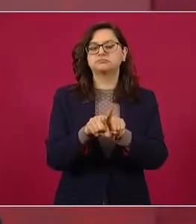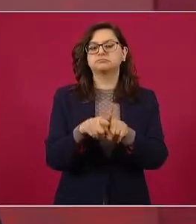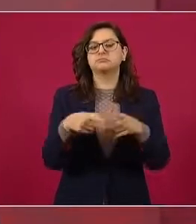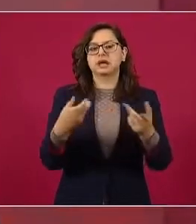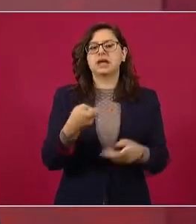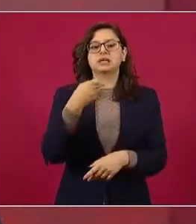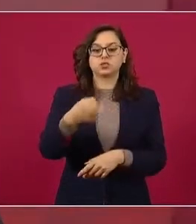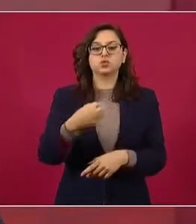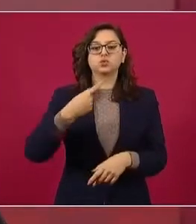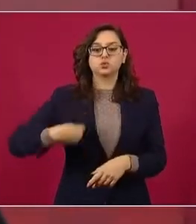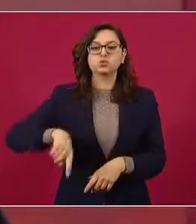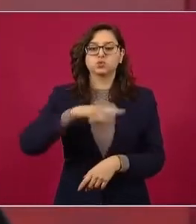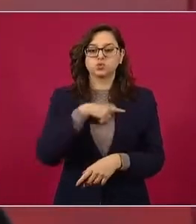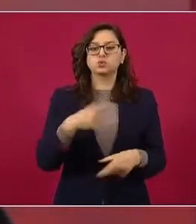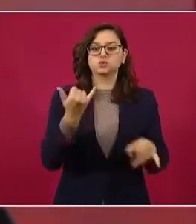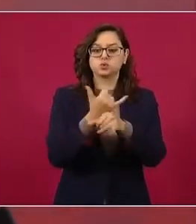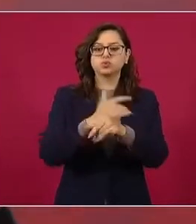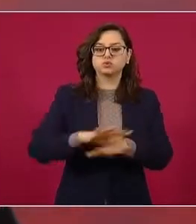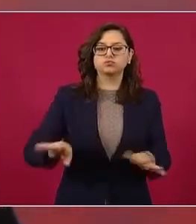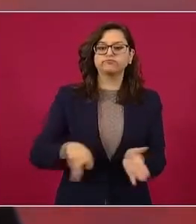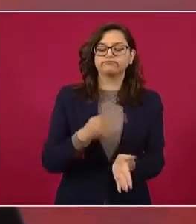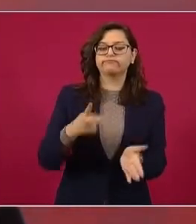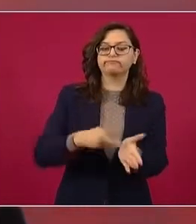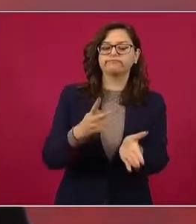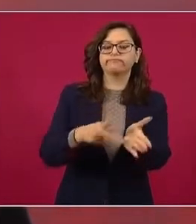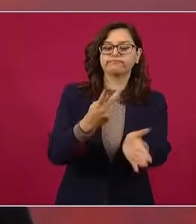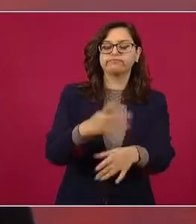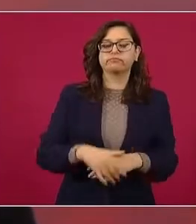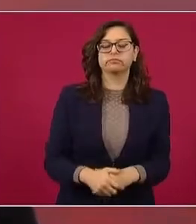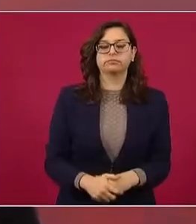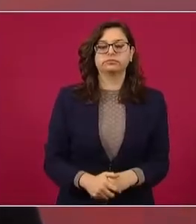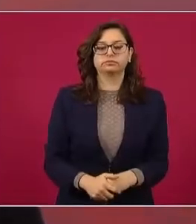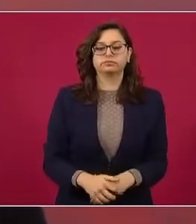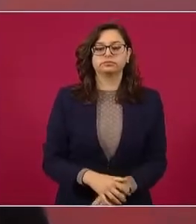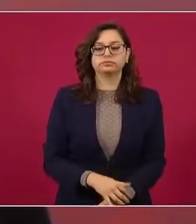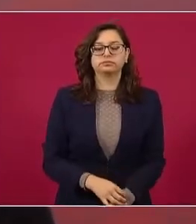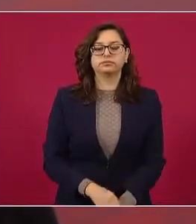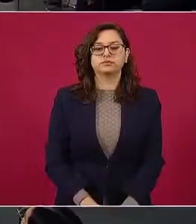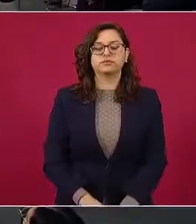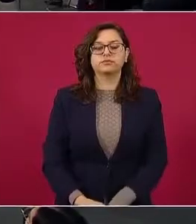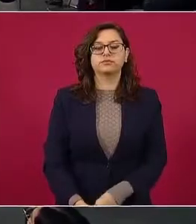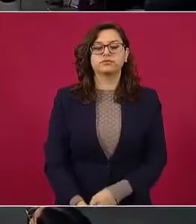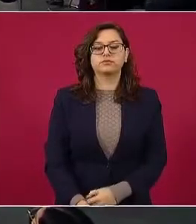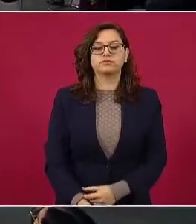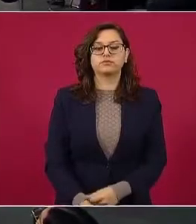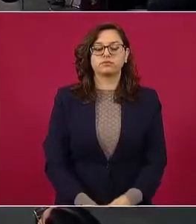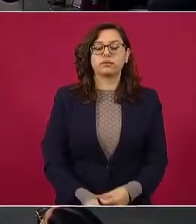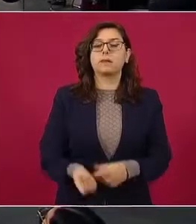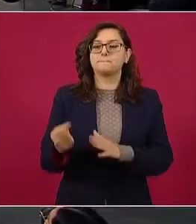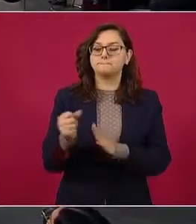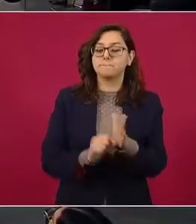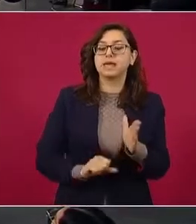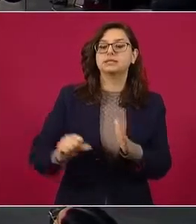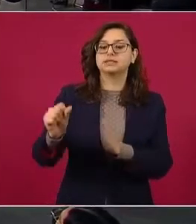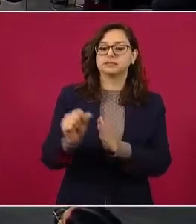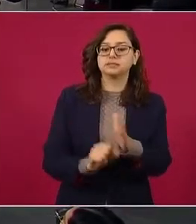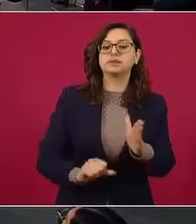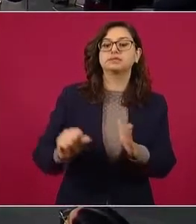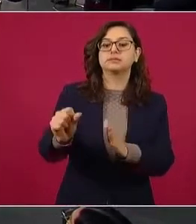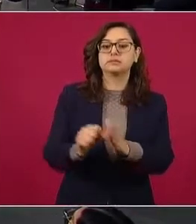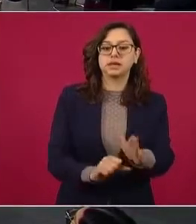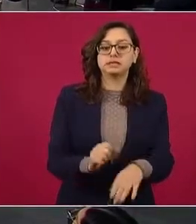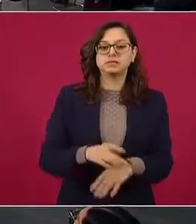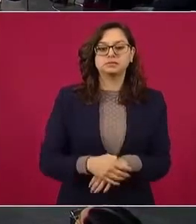y vamos a estar informando constantemente. Ahora es cada mes, pero